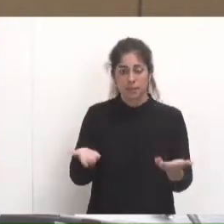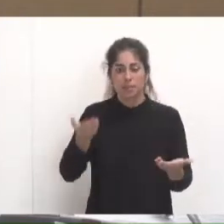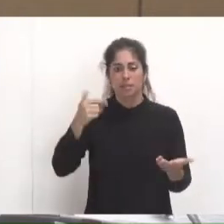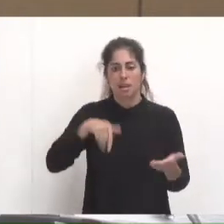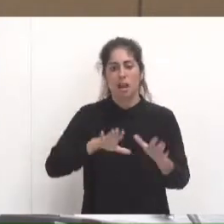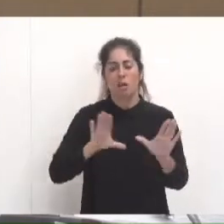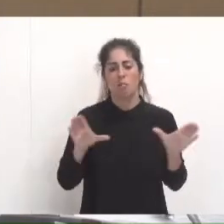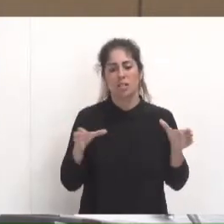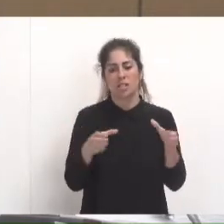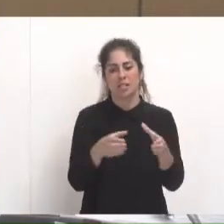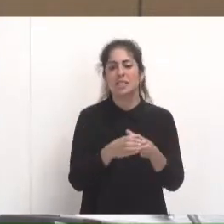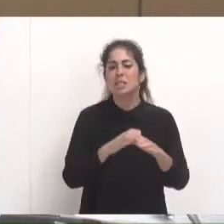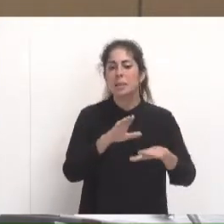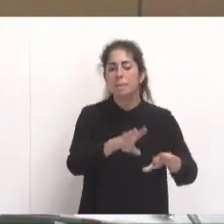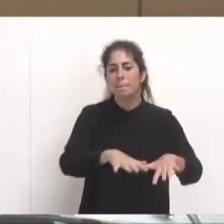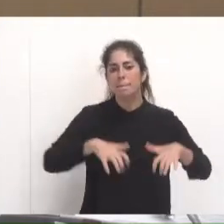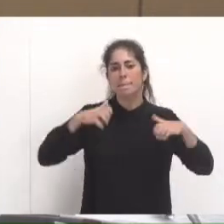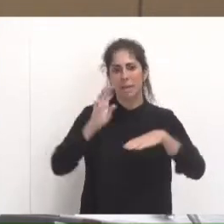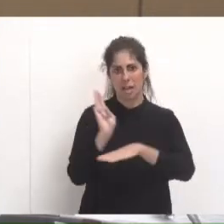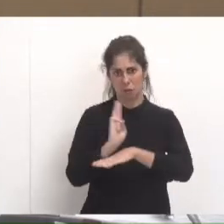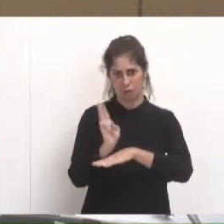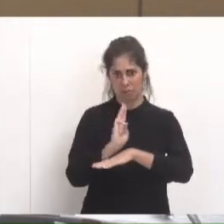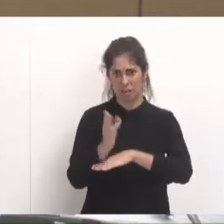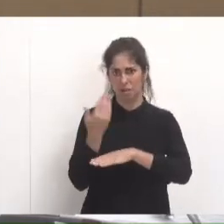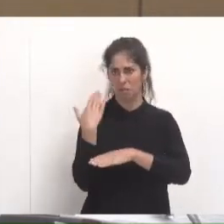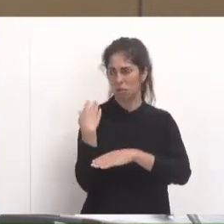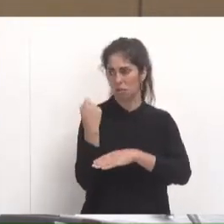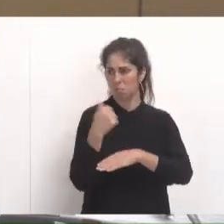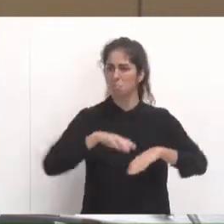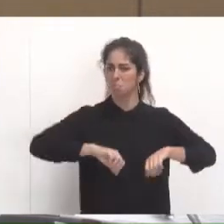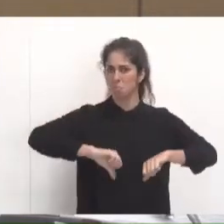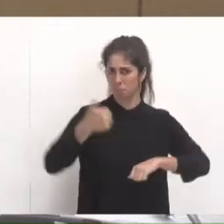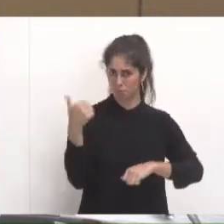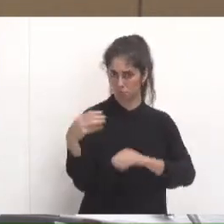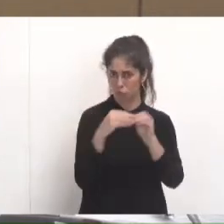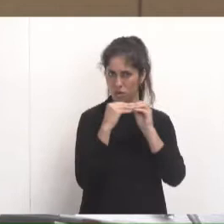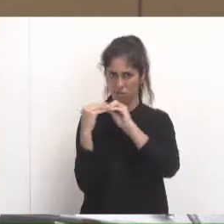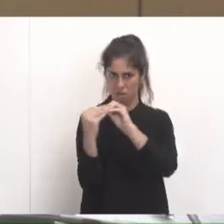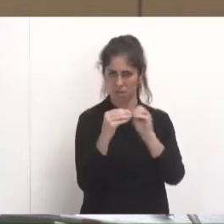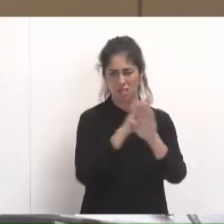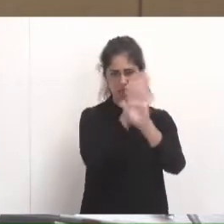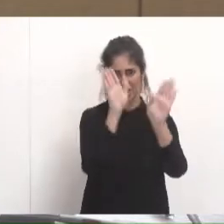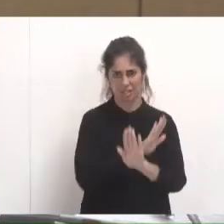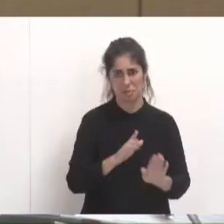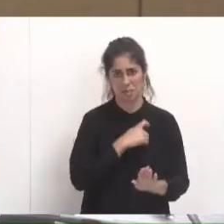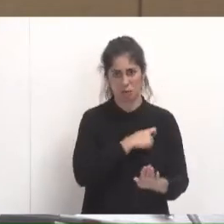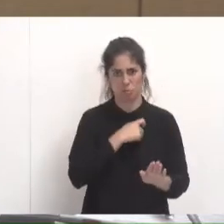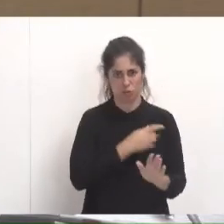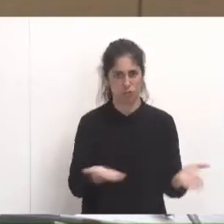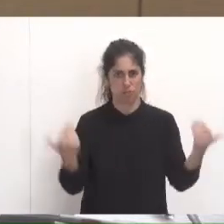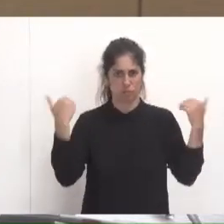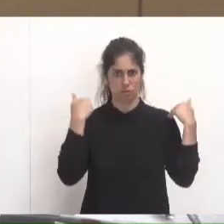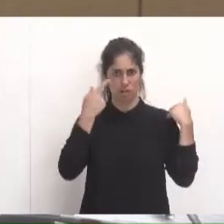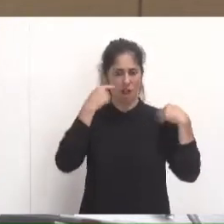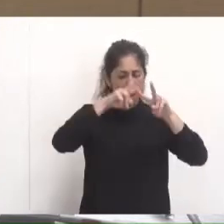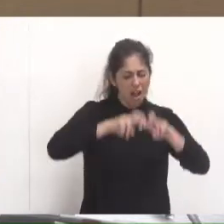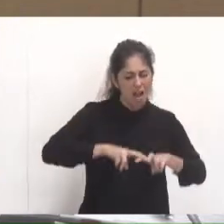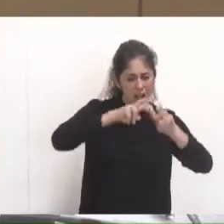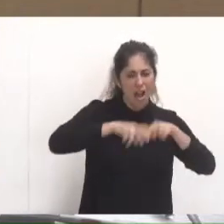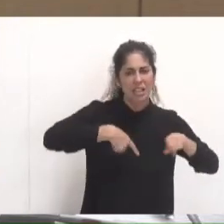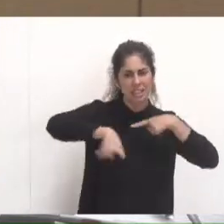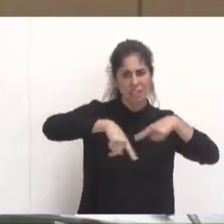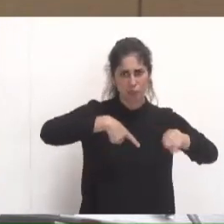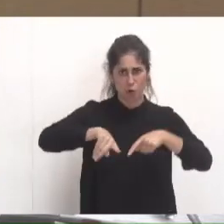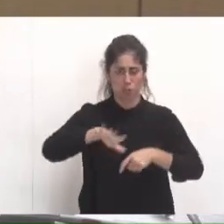del Parlamento aprobó en los últimos días, por unanimidad, un dictamen de la comisión encargada de analizar el sistema de transporte en la comunidad